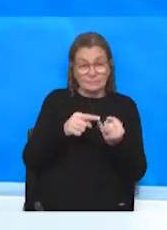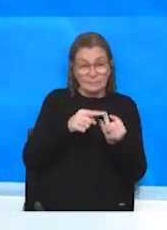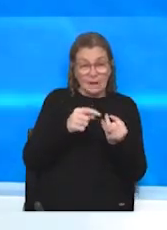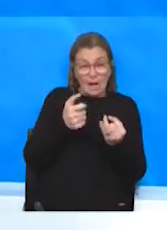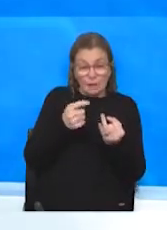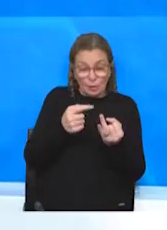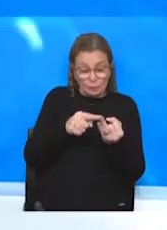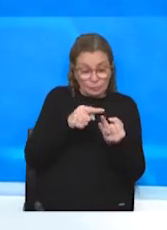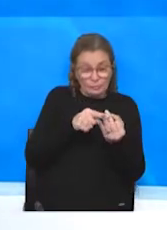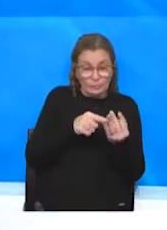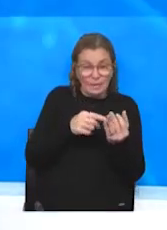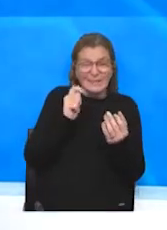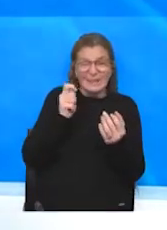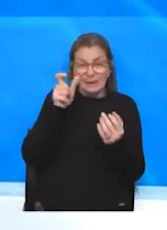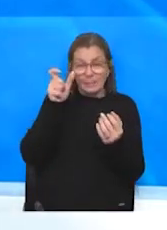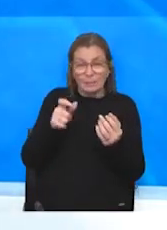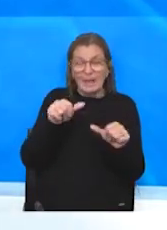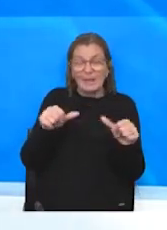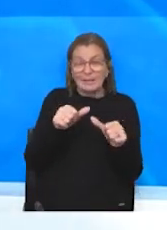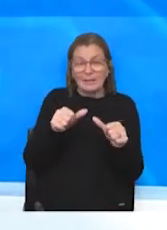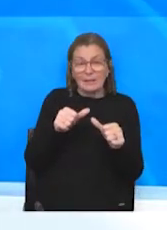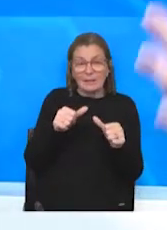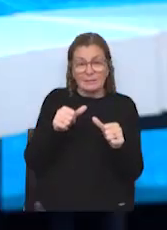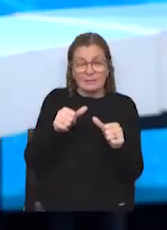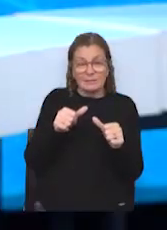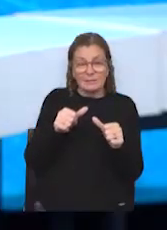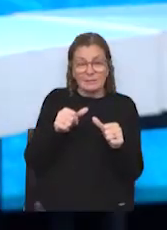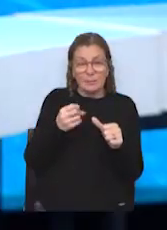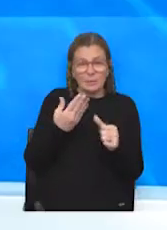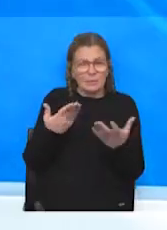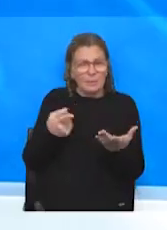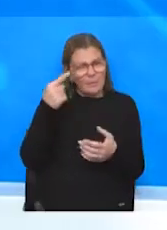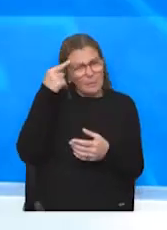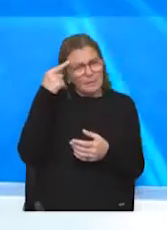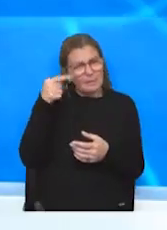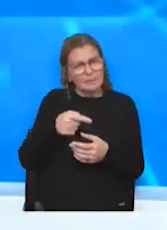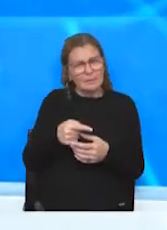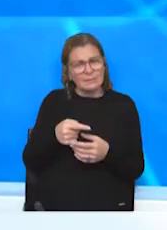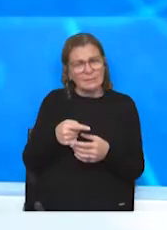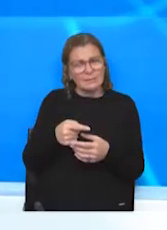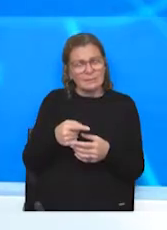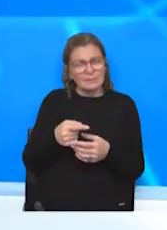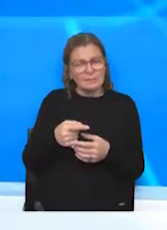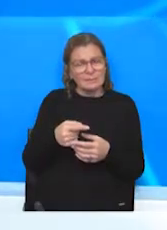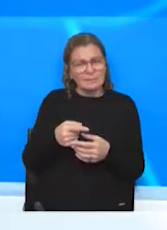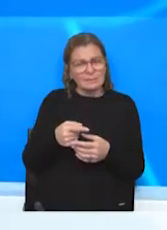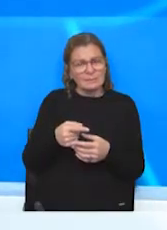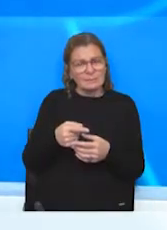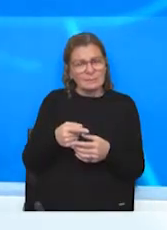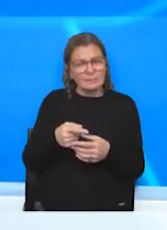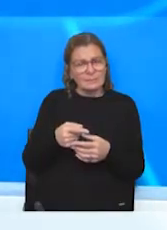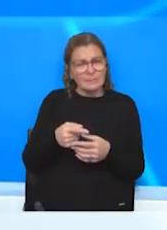arroz que qué Quiénes éramos que qué hacíamos este Y por qué crees que pasaba eso y acá